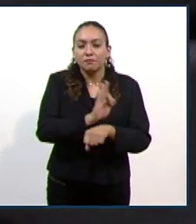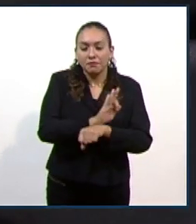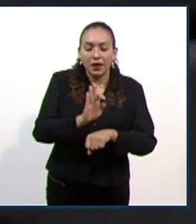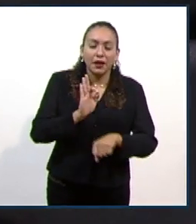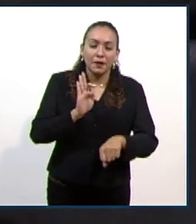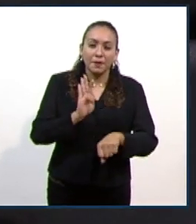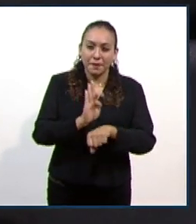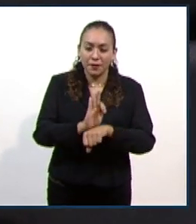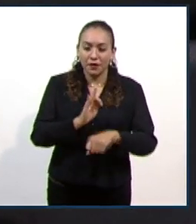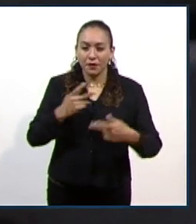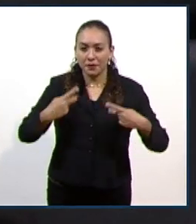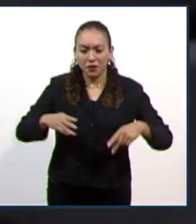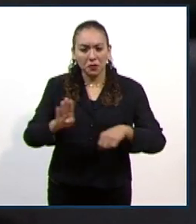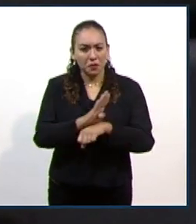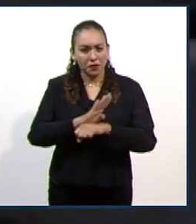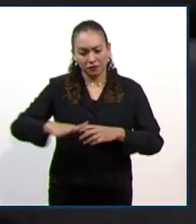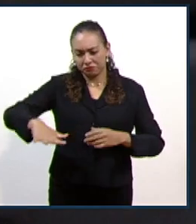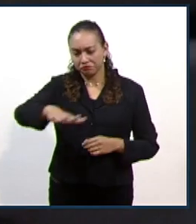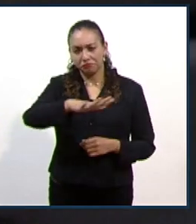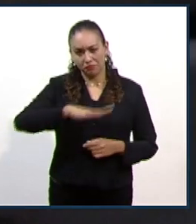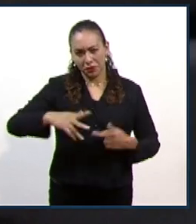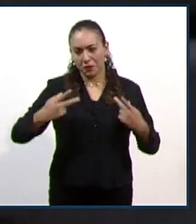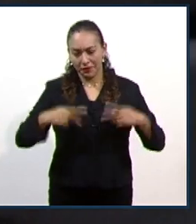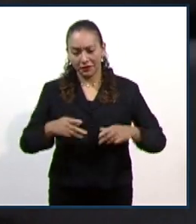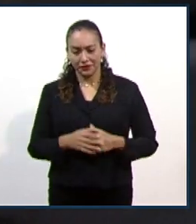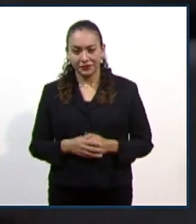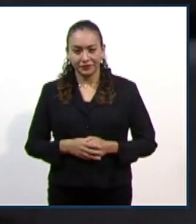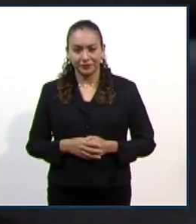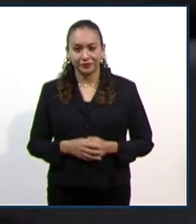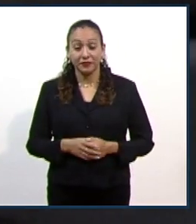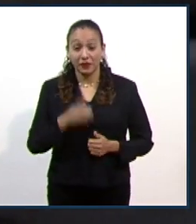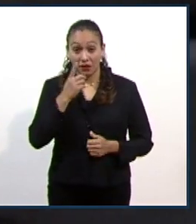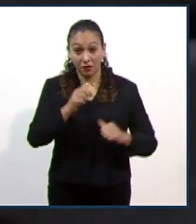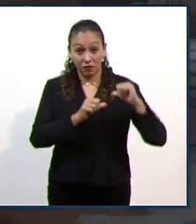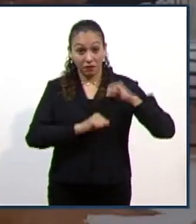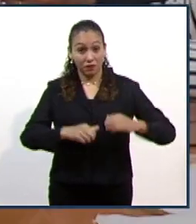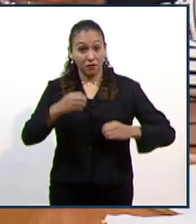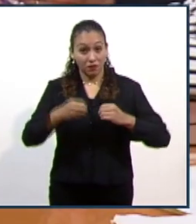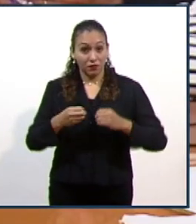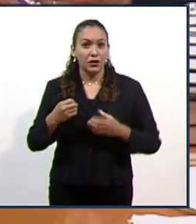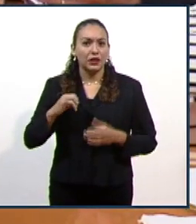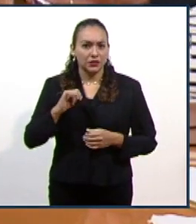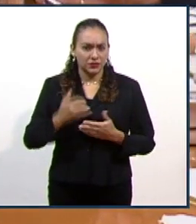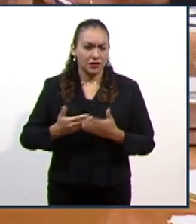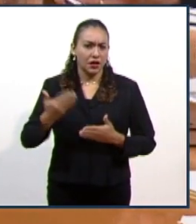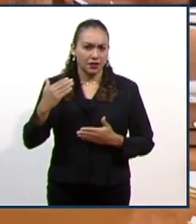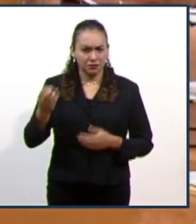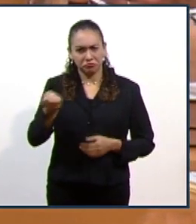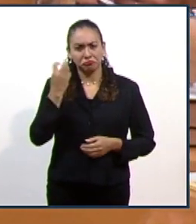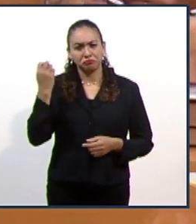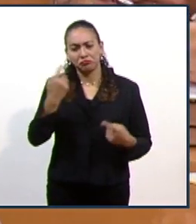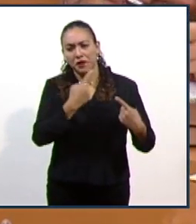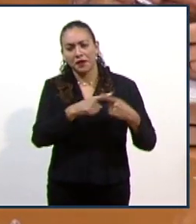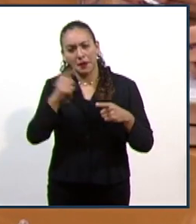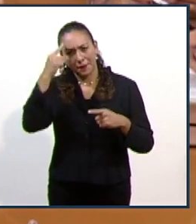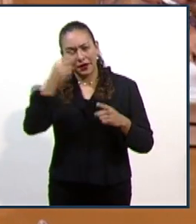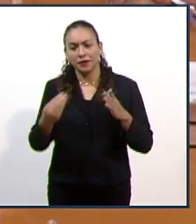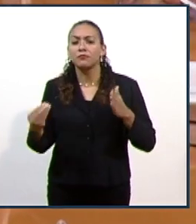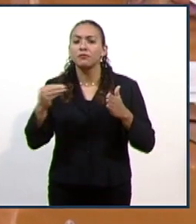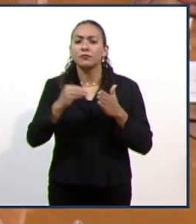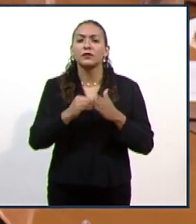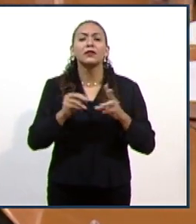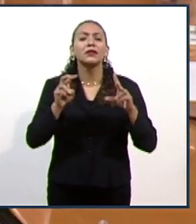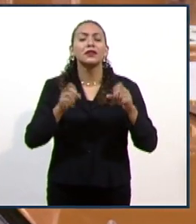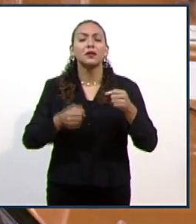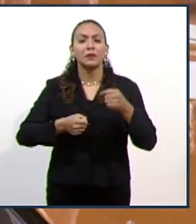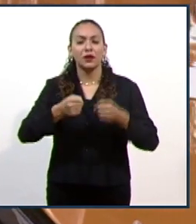refuerce la protección de derechos y la equidad. Recordó que el Poder Judicial ha realizado diversos foros para integrar una agenda en materia de seguridad